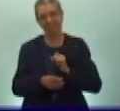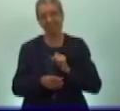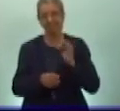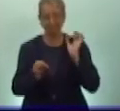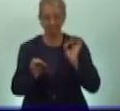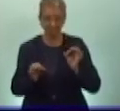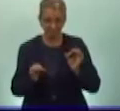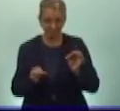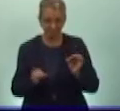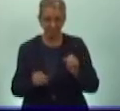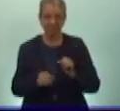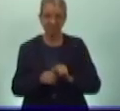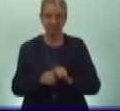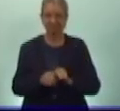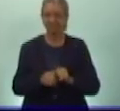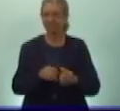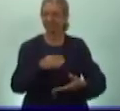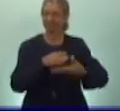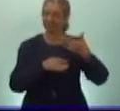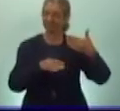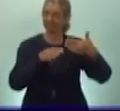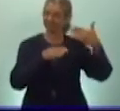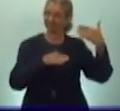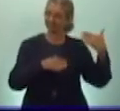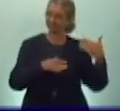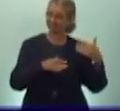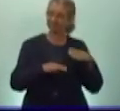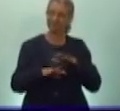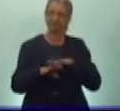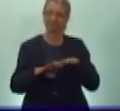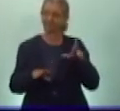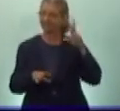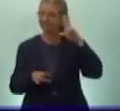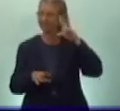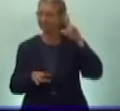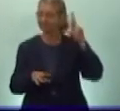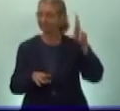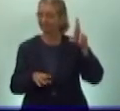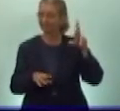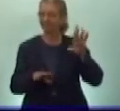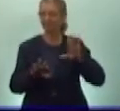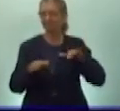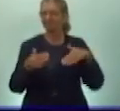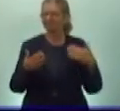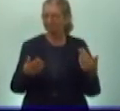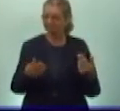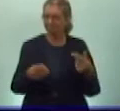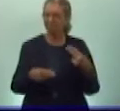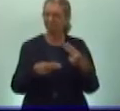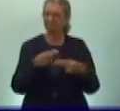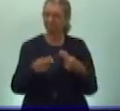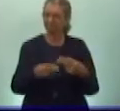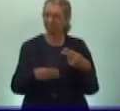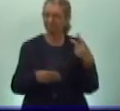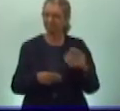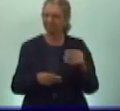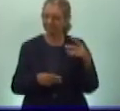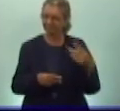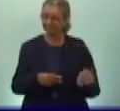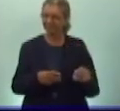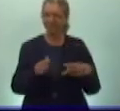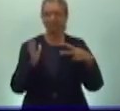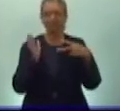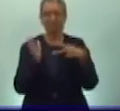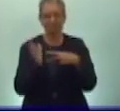estado realizando con anterioridad, ustedes recuerdan que hemos estado realizando ejercicios de cálculo de división